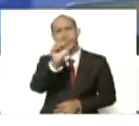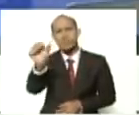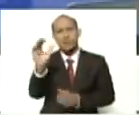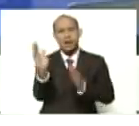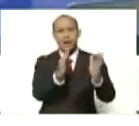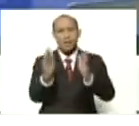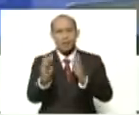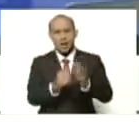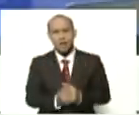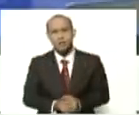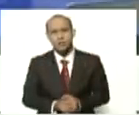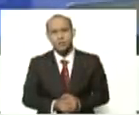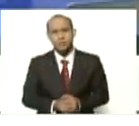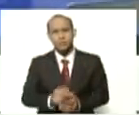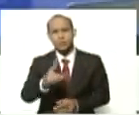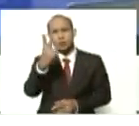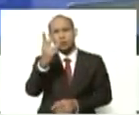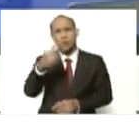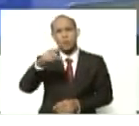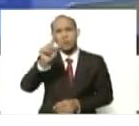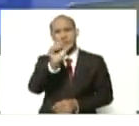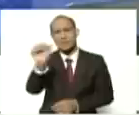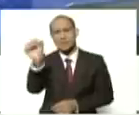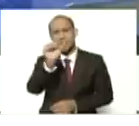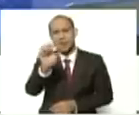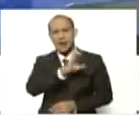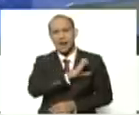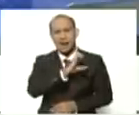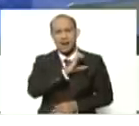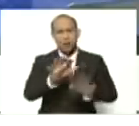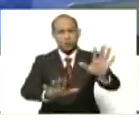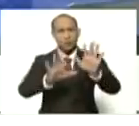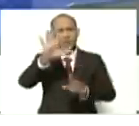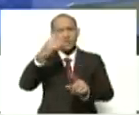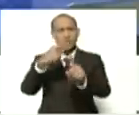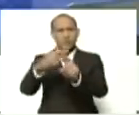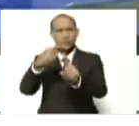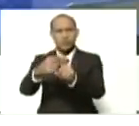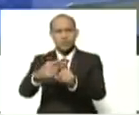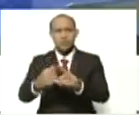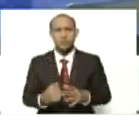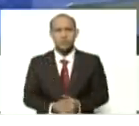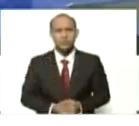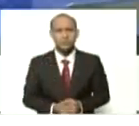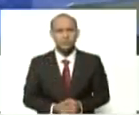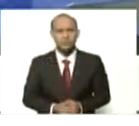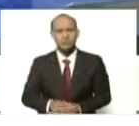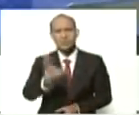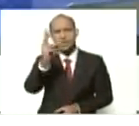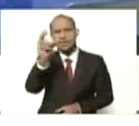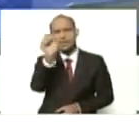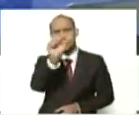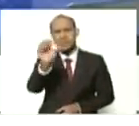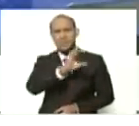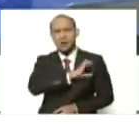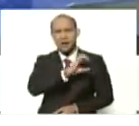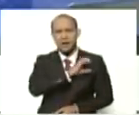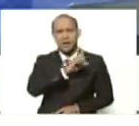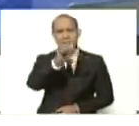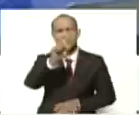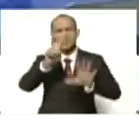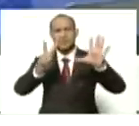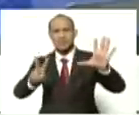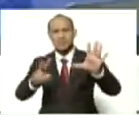las dos primeras semanas de enero tuvimos 15 casos activos por 100.000 habitantes la tercera semana de enero 17